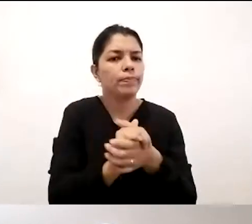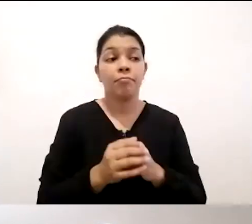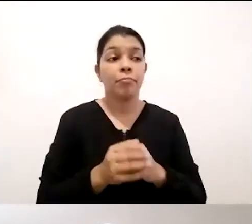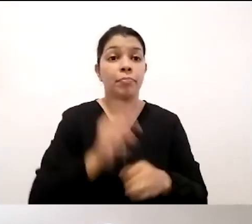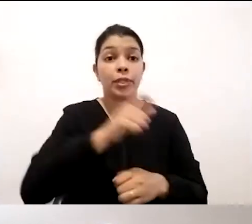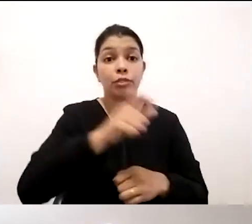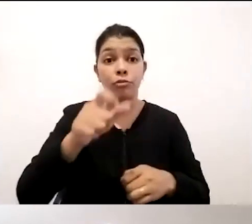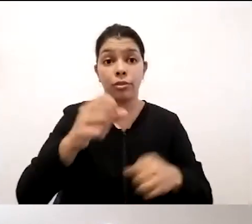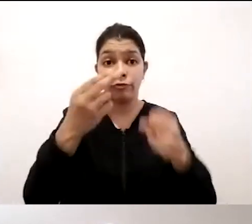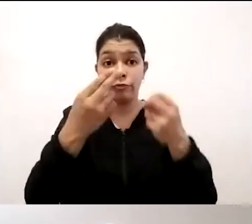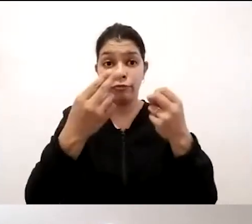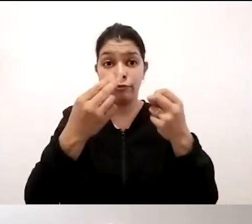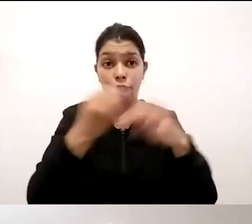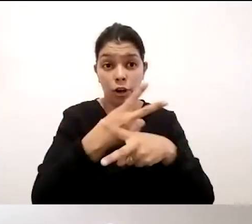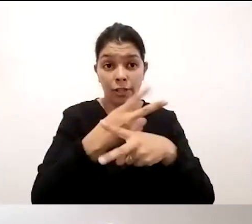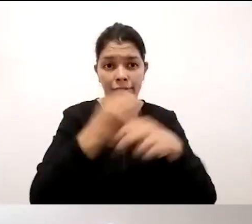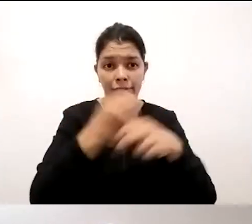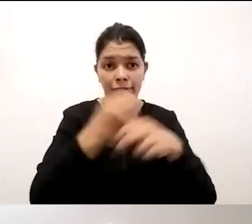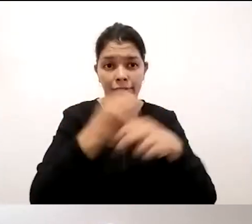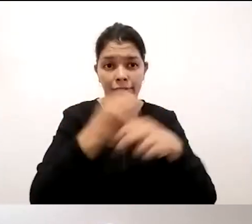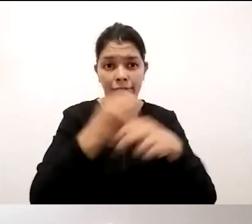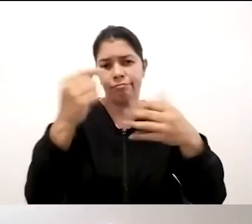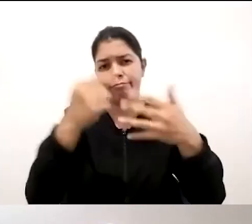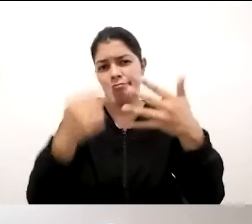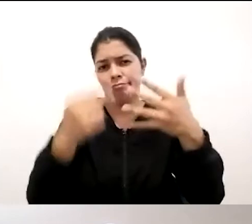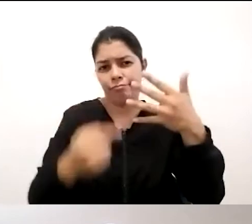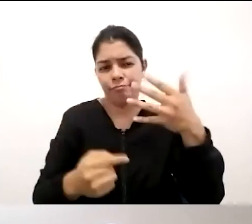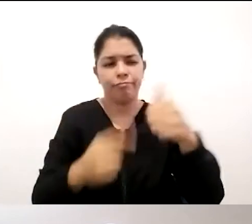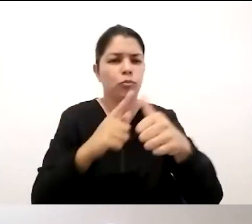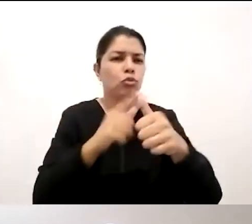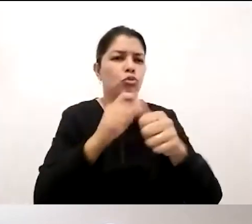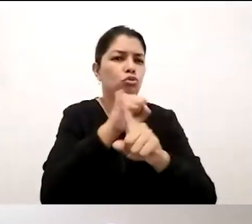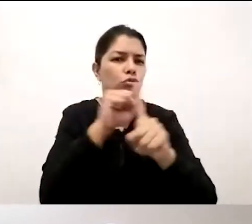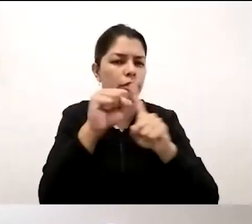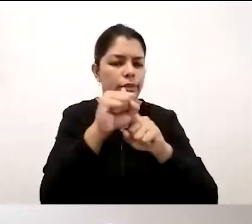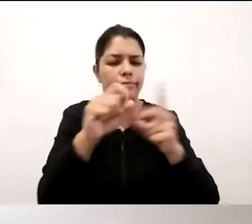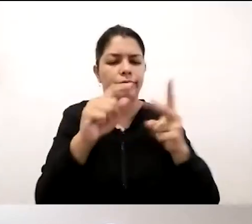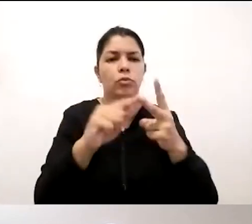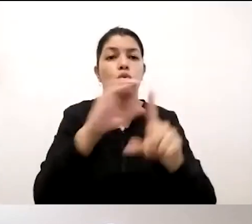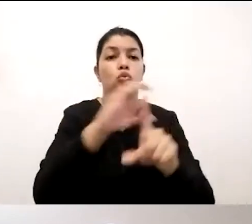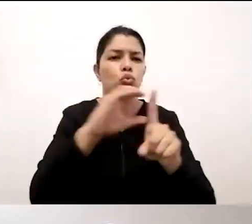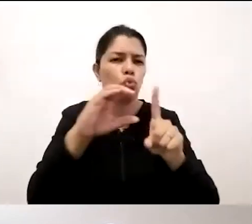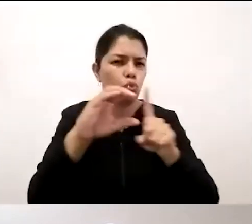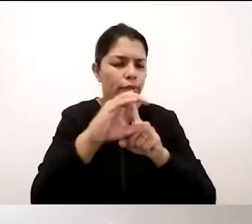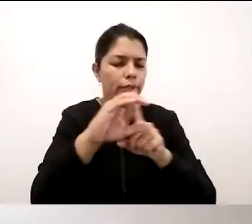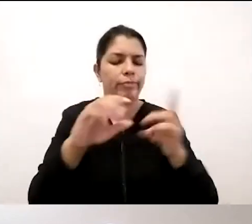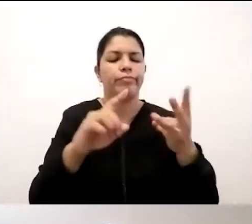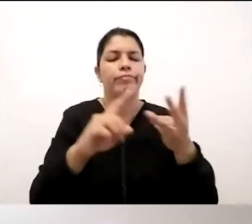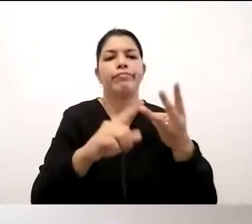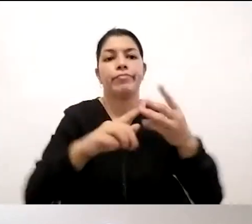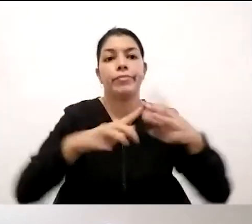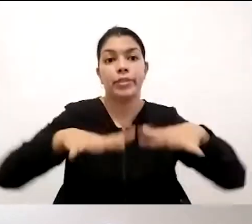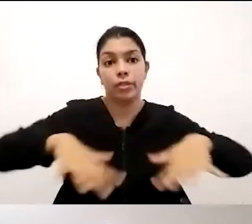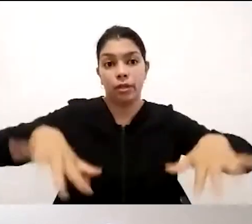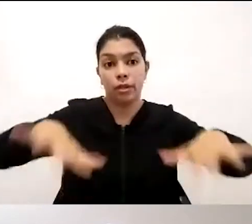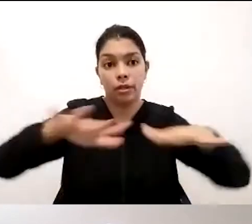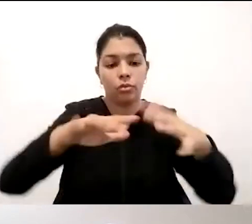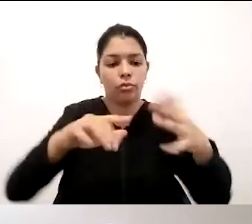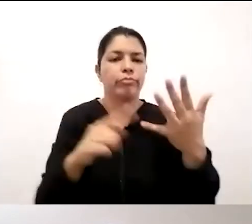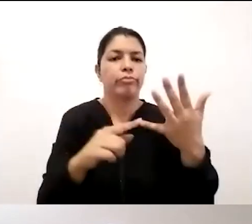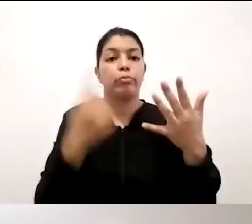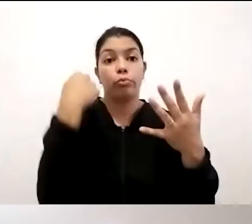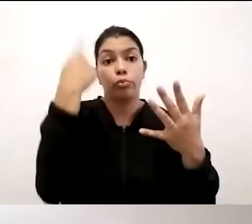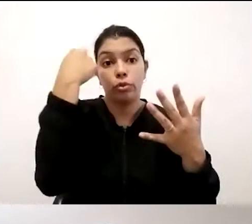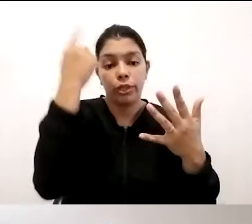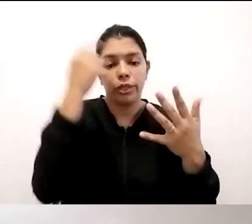hay diferentes factores. A nivel social, a nivel cultural, a nivel territorial, a nivel político, en cuanto